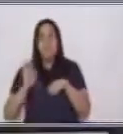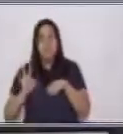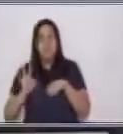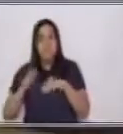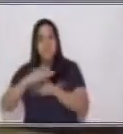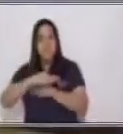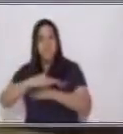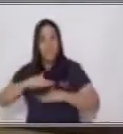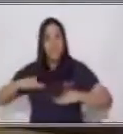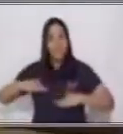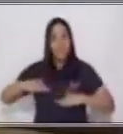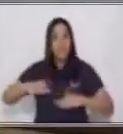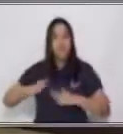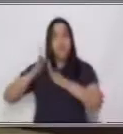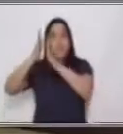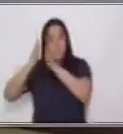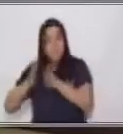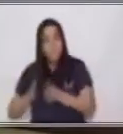inversa,